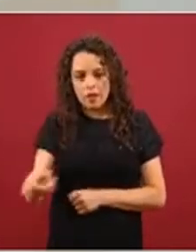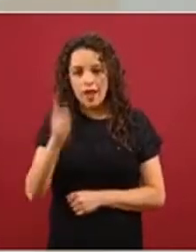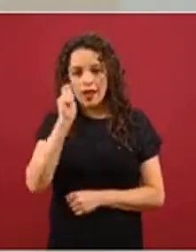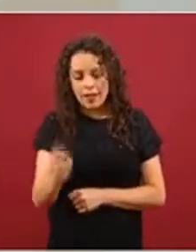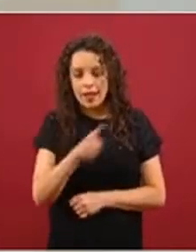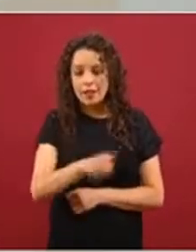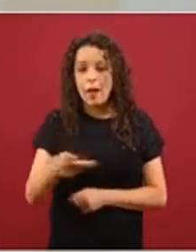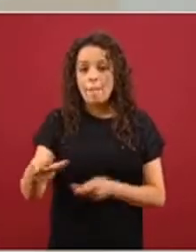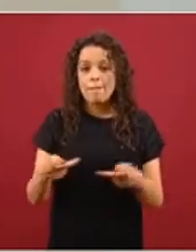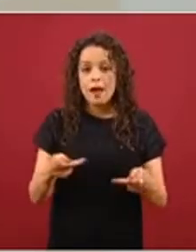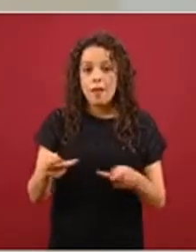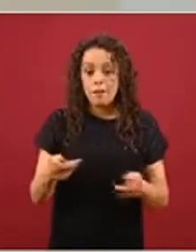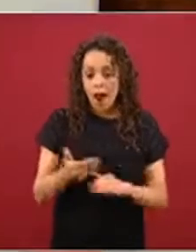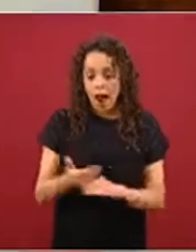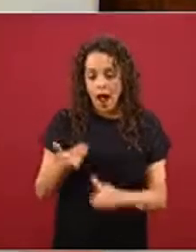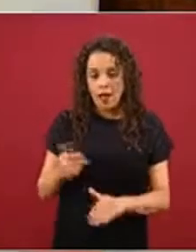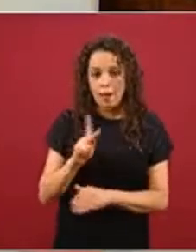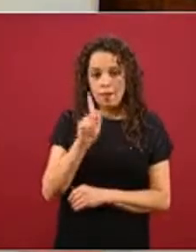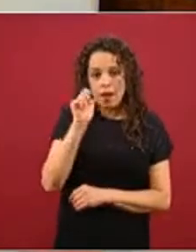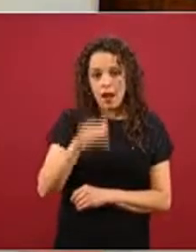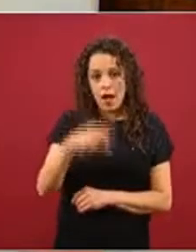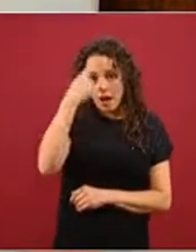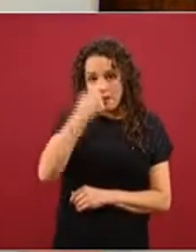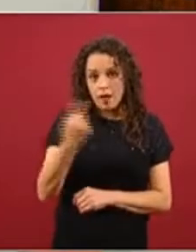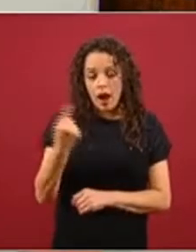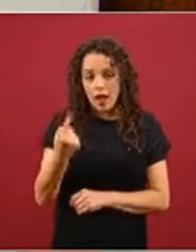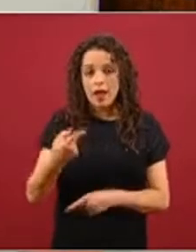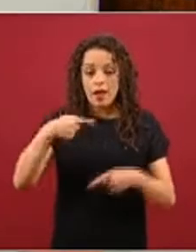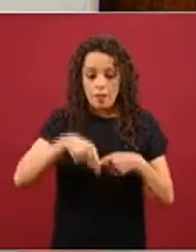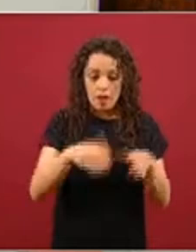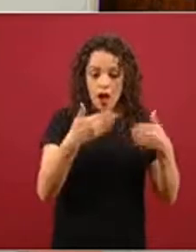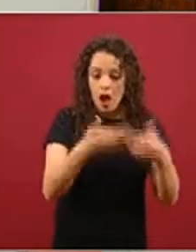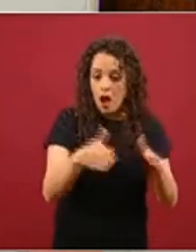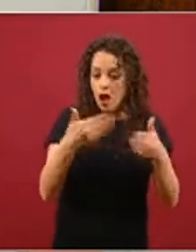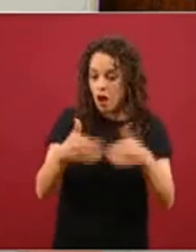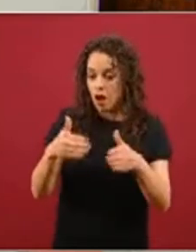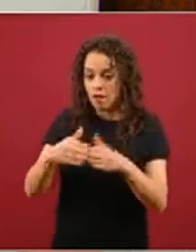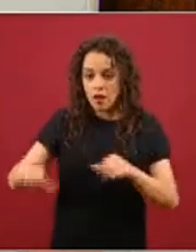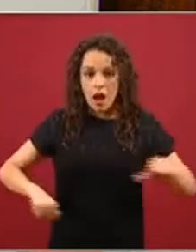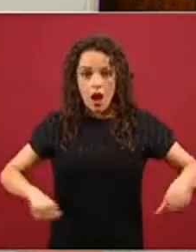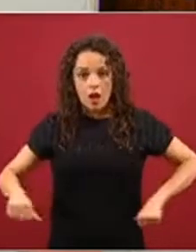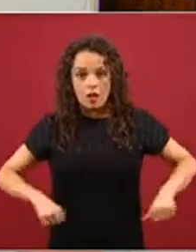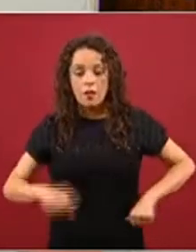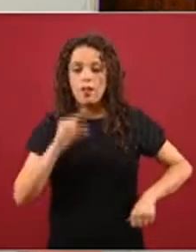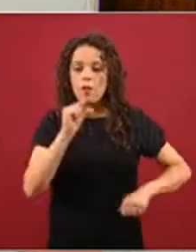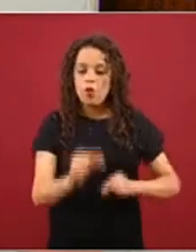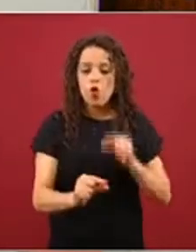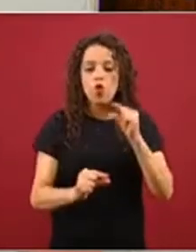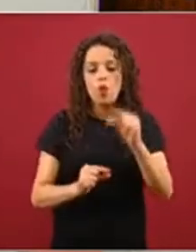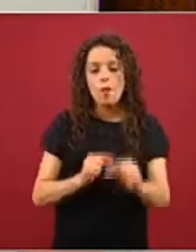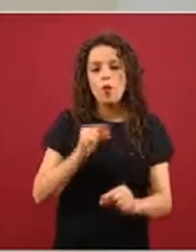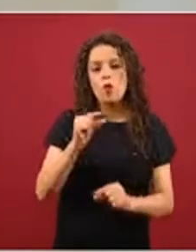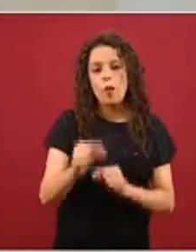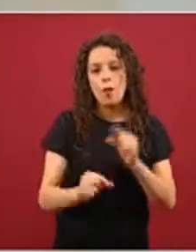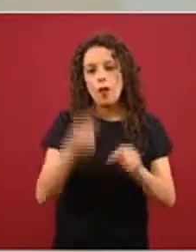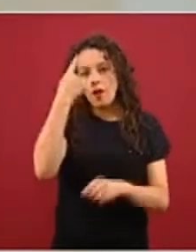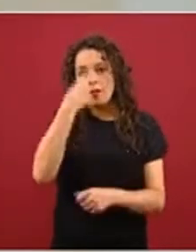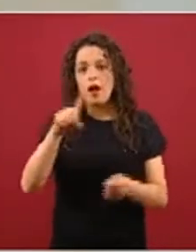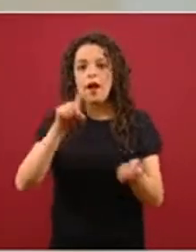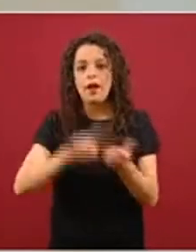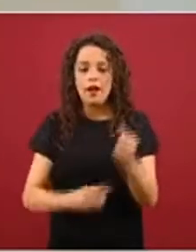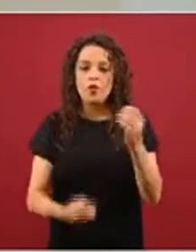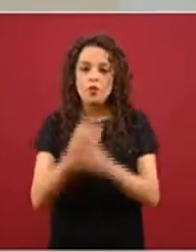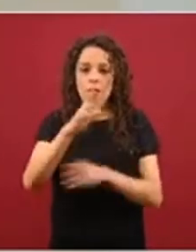hace unos minutos, de incorporarnos cautelosamente a la normalidad. Entonces, son pequeñas